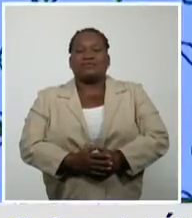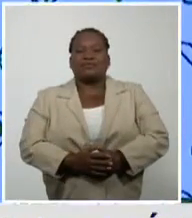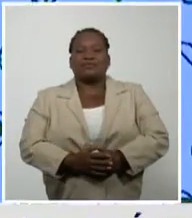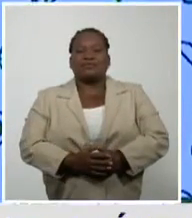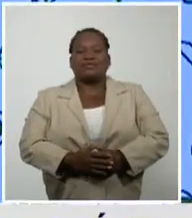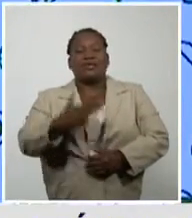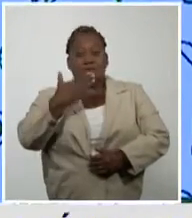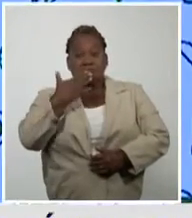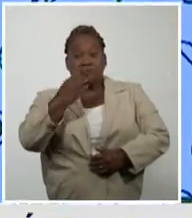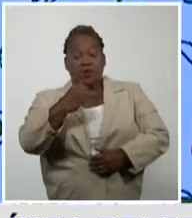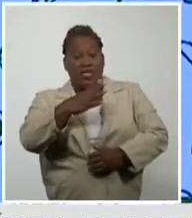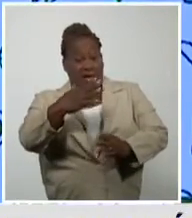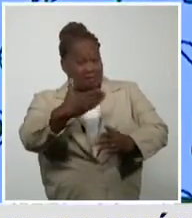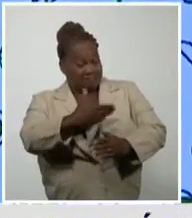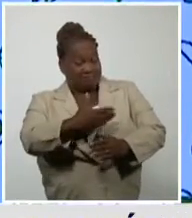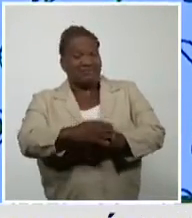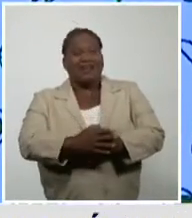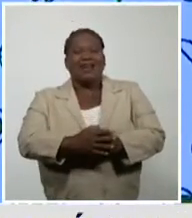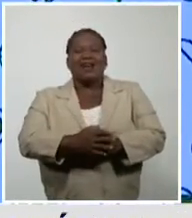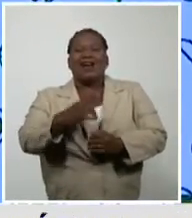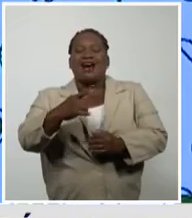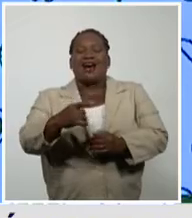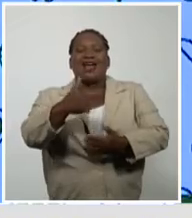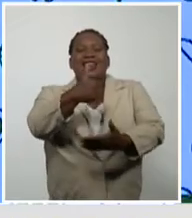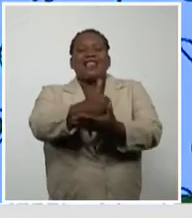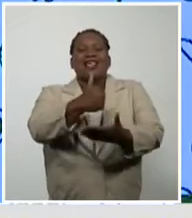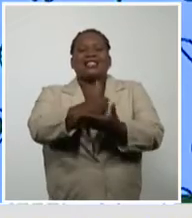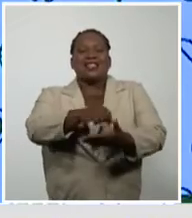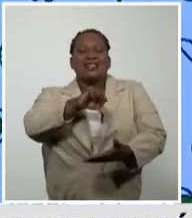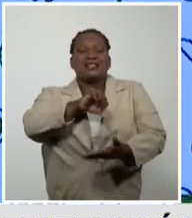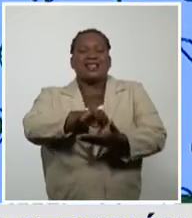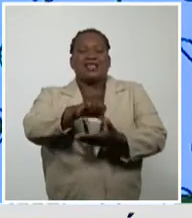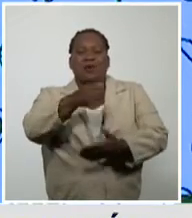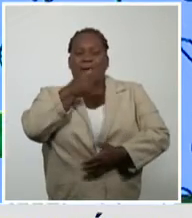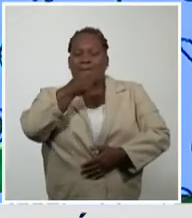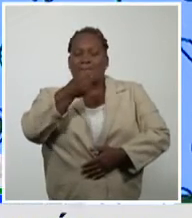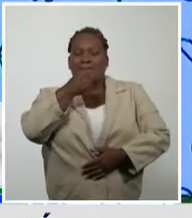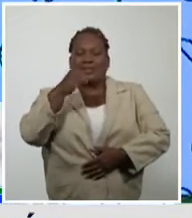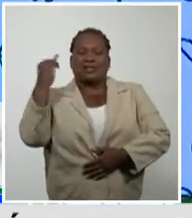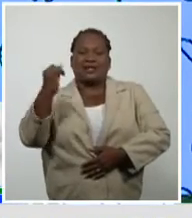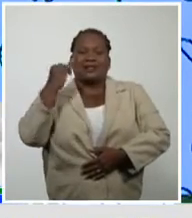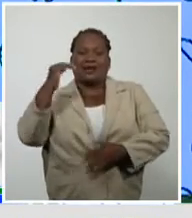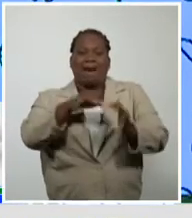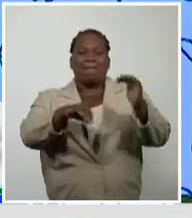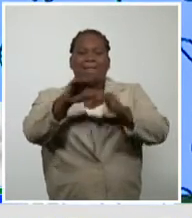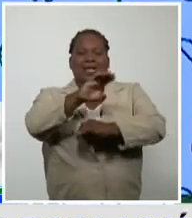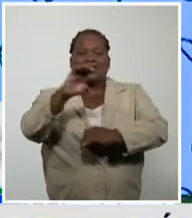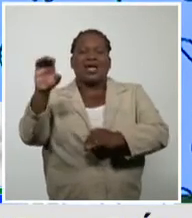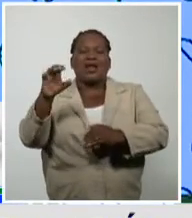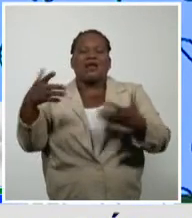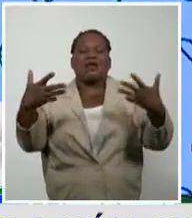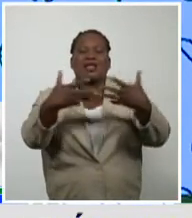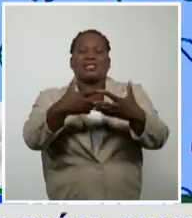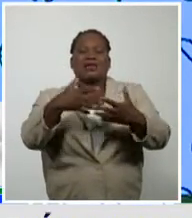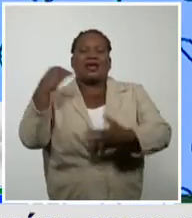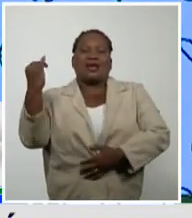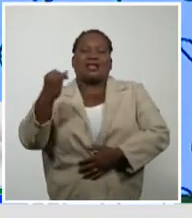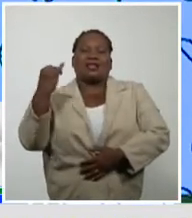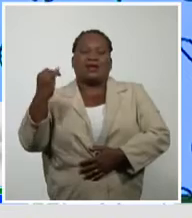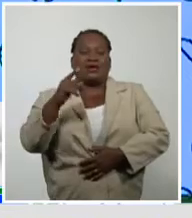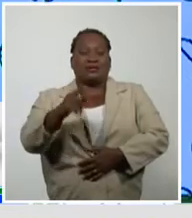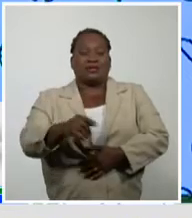Buenos días y bienvenidos a la sede del Centro de Prensa Internacional del Ministerio de Relaciones Exteriores de la República de Cuba. De